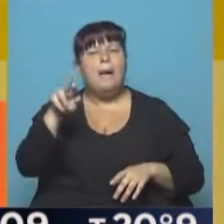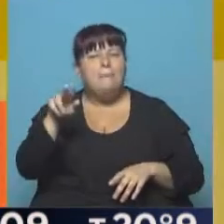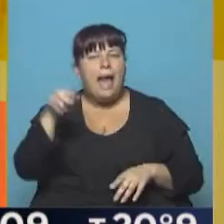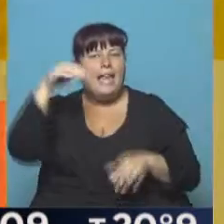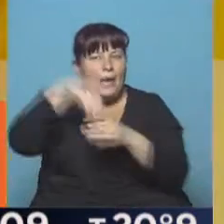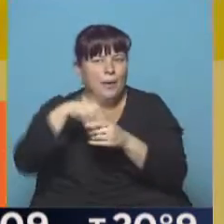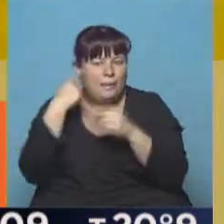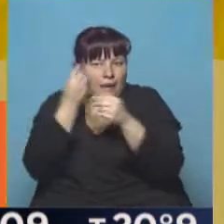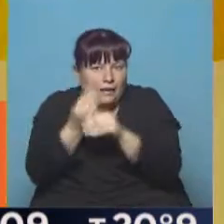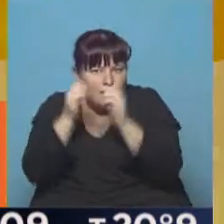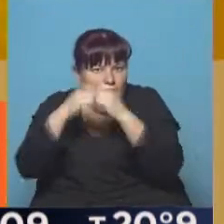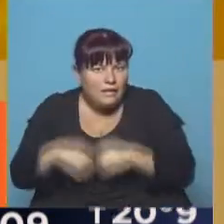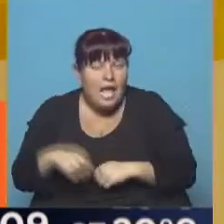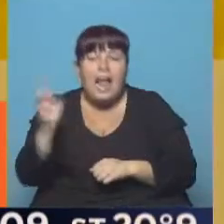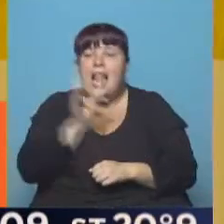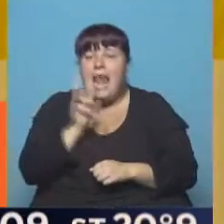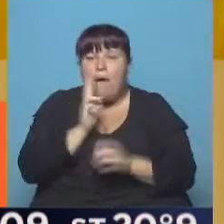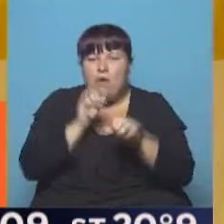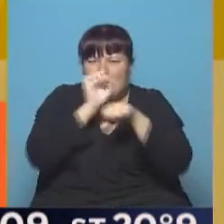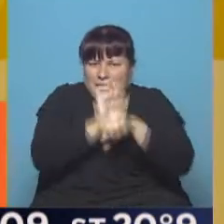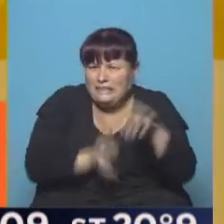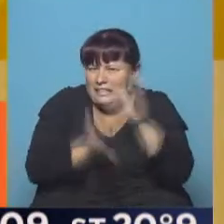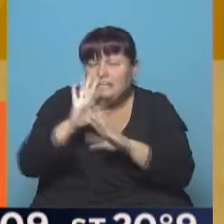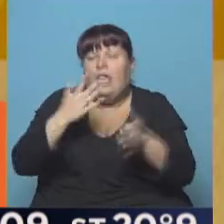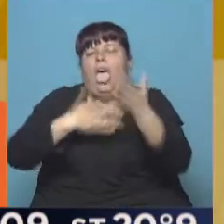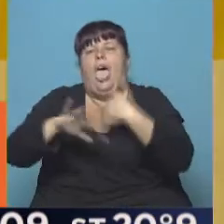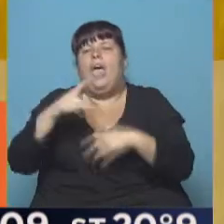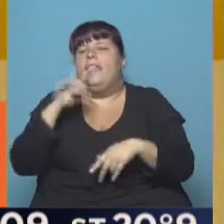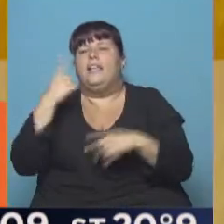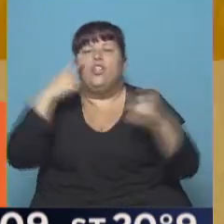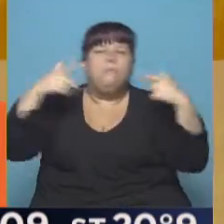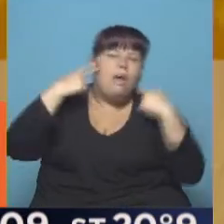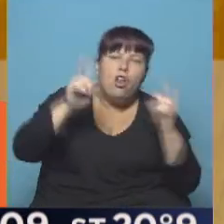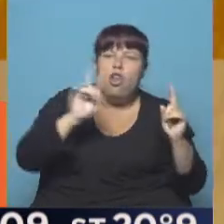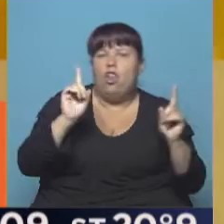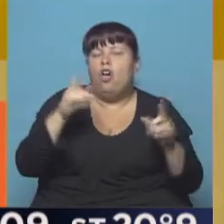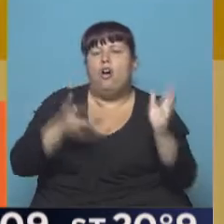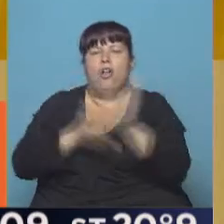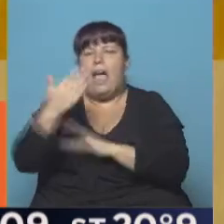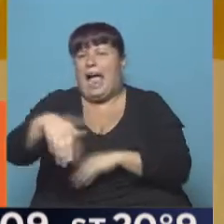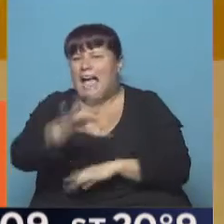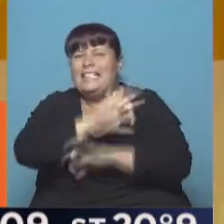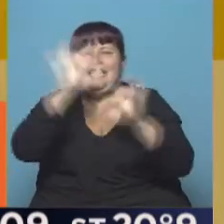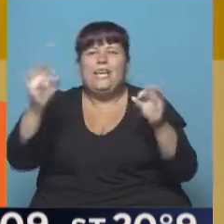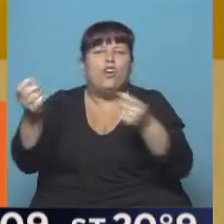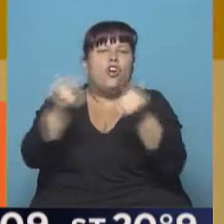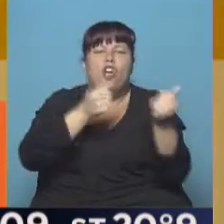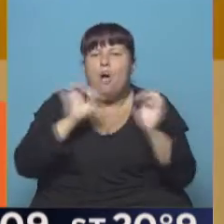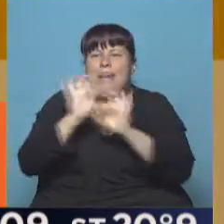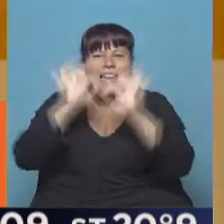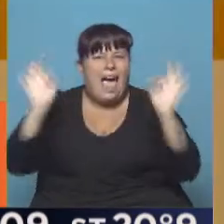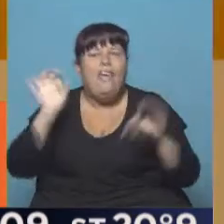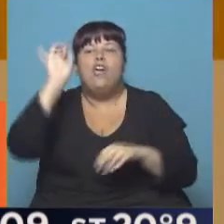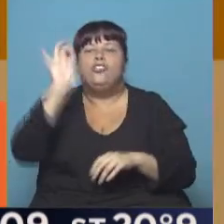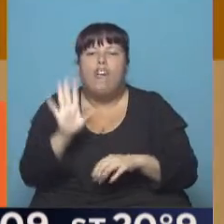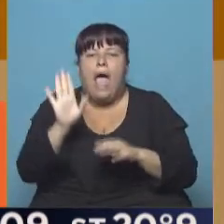estaba aquí recluida la mujer no salía habían argumentado no se dejaba ver por supuesto no salía la vereda ni tampoco hacía ningún tipo de mandados